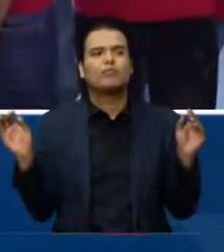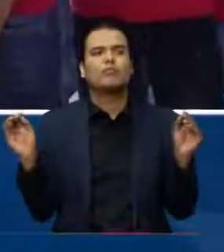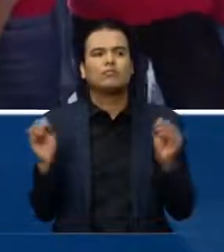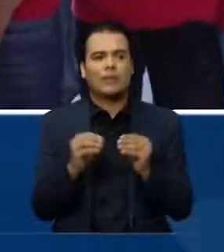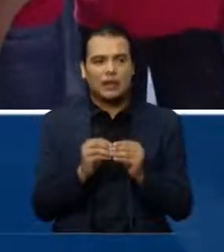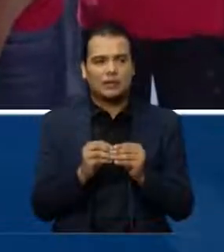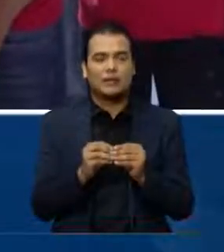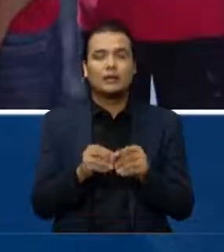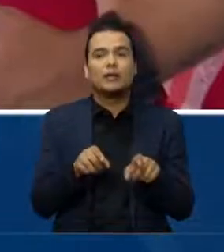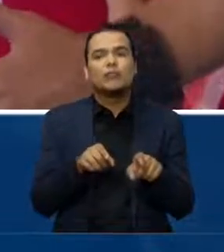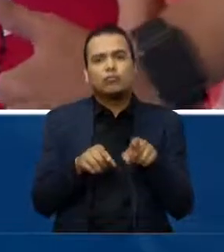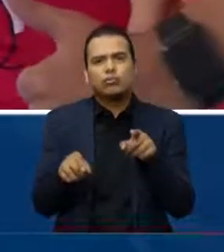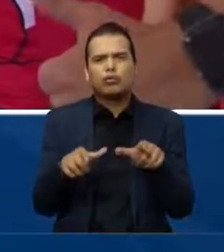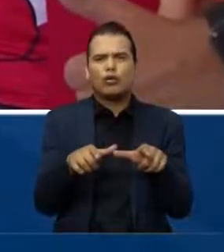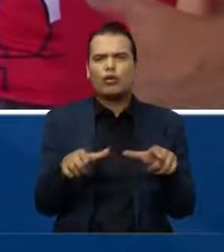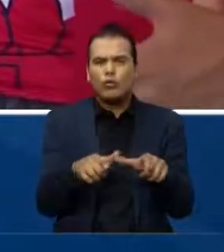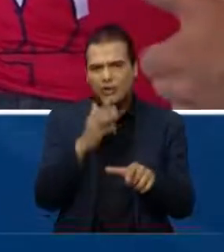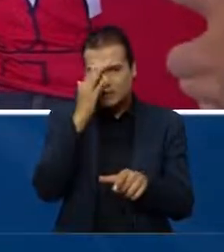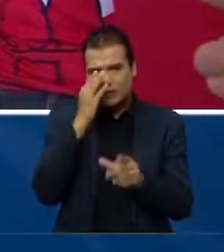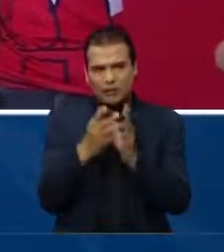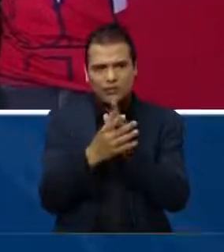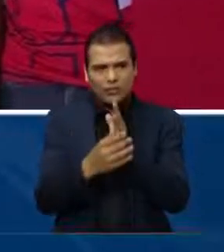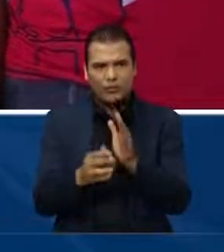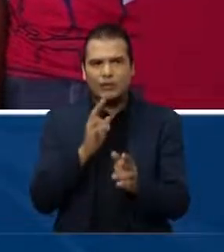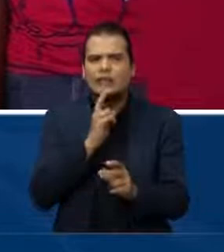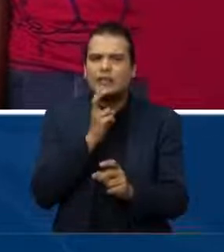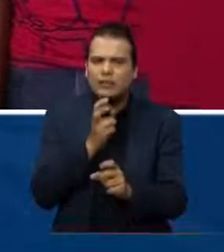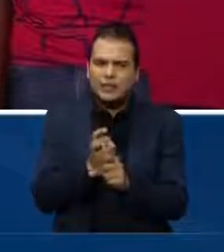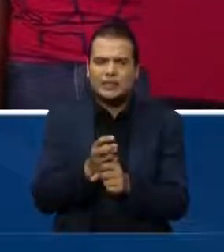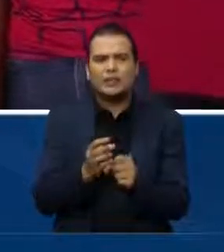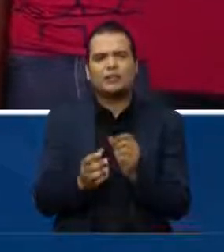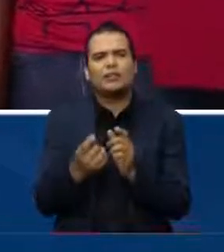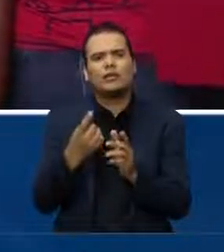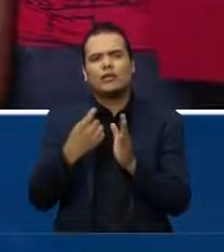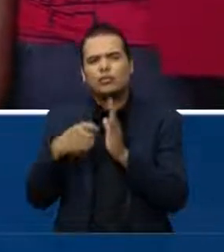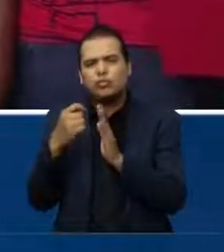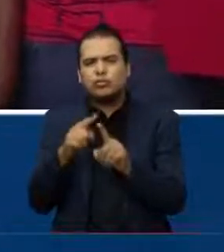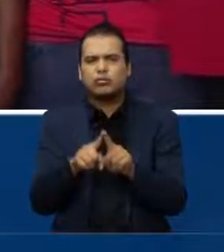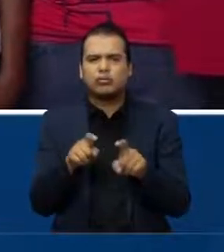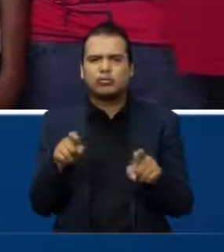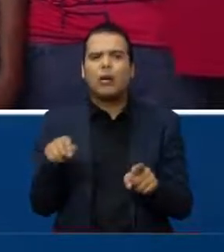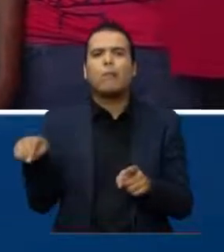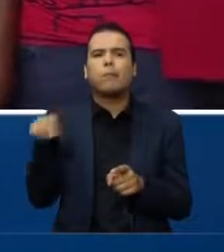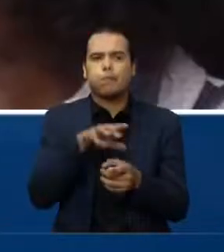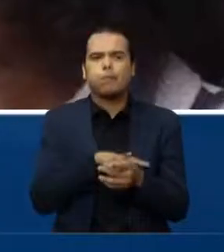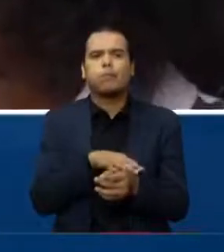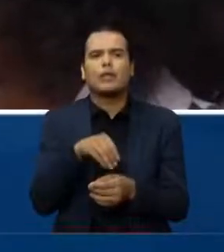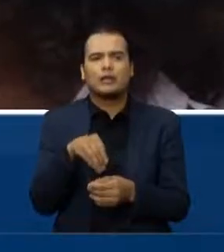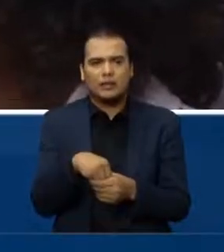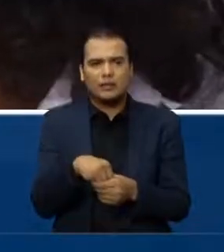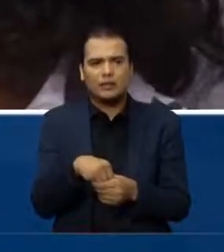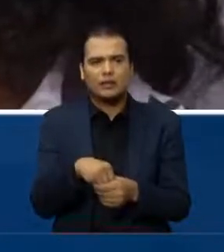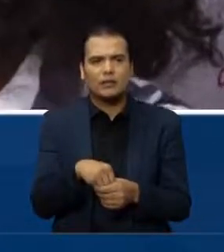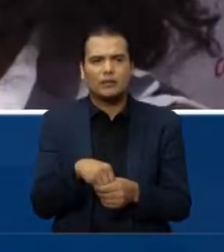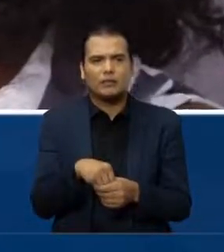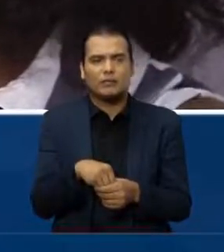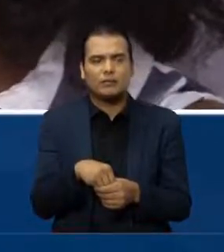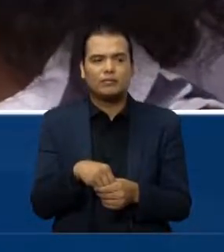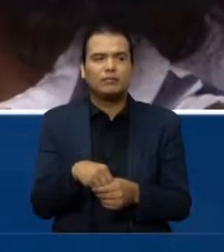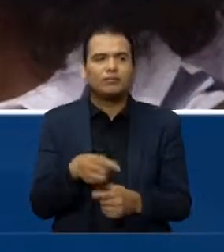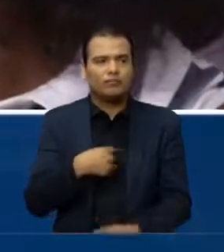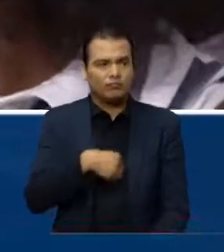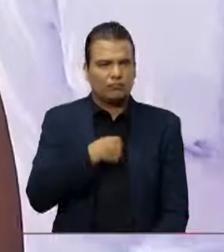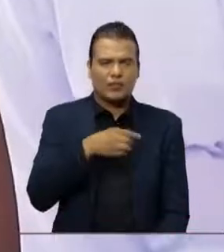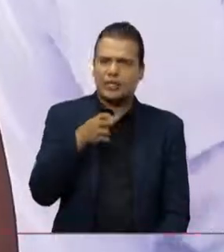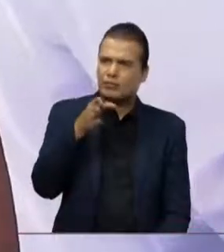con dificultades, donde tenemos microtráfico, donde tenemos problemas de todo. Tenemos que llegar y